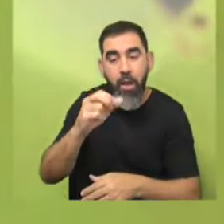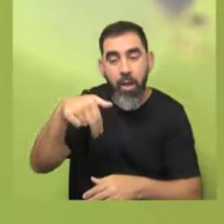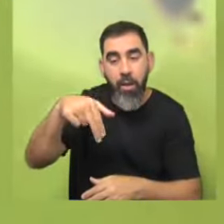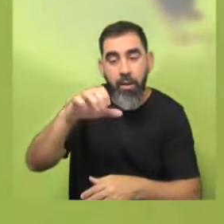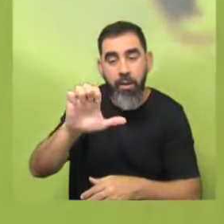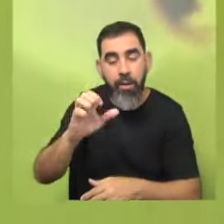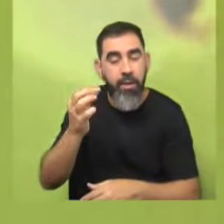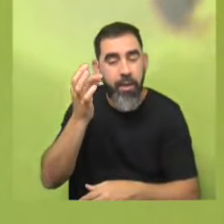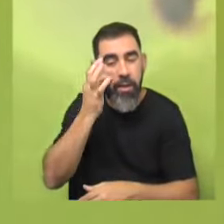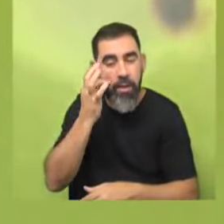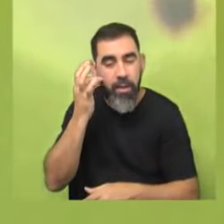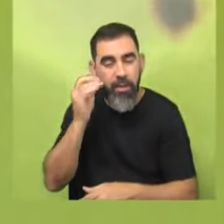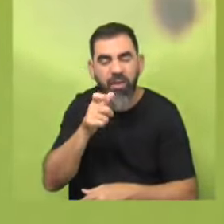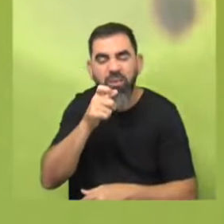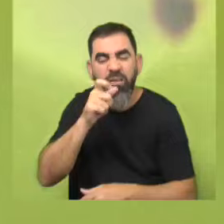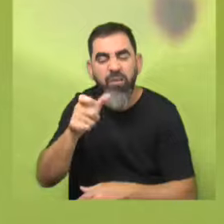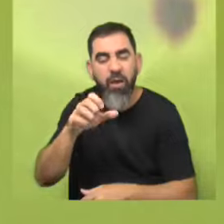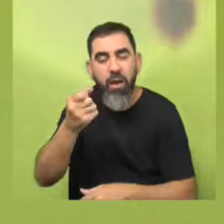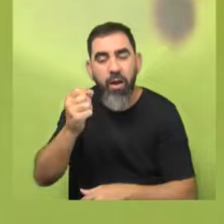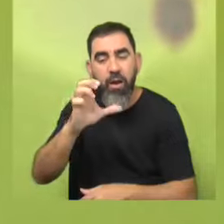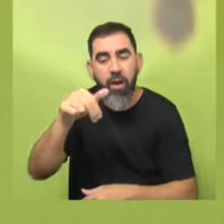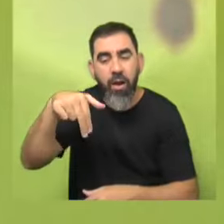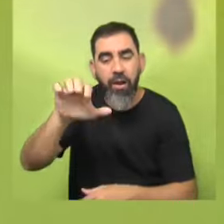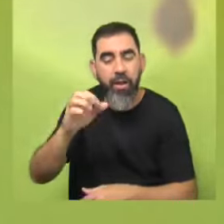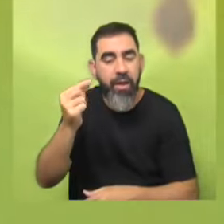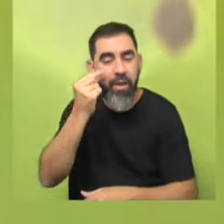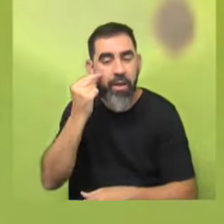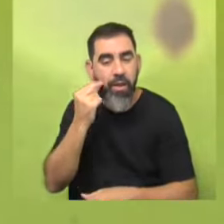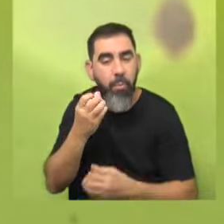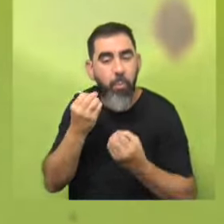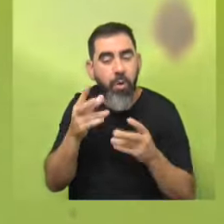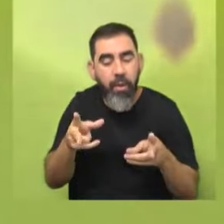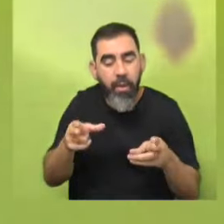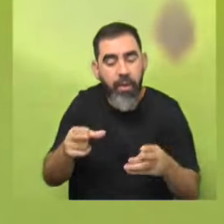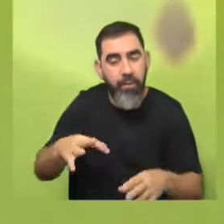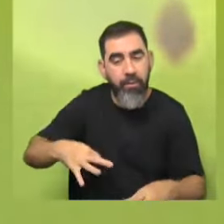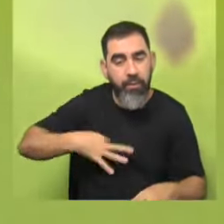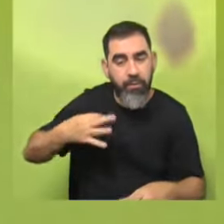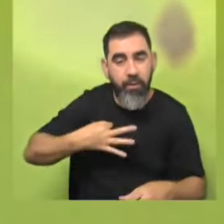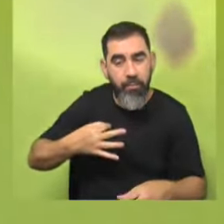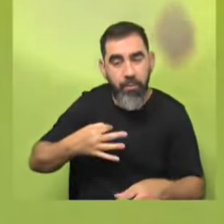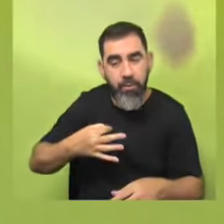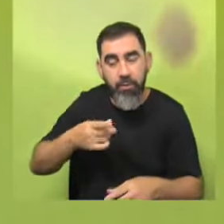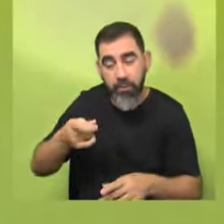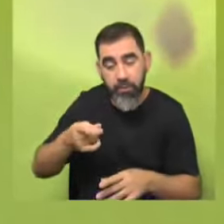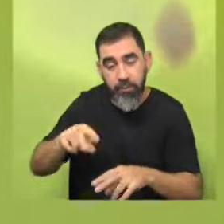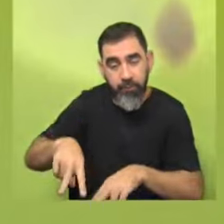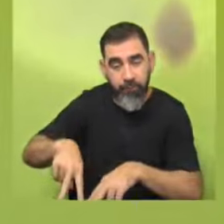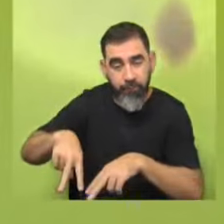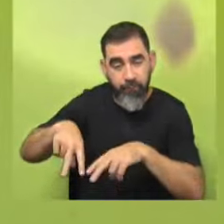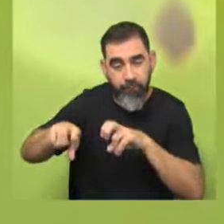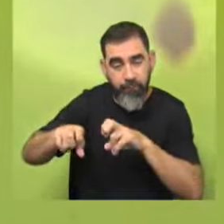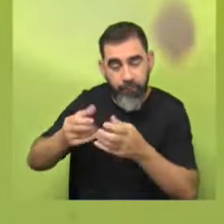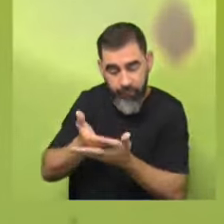¿Qué pasa? ¿Qué quiere decir tener acné? ¿Por qué está vinculado a una etapa de la vida? Bueno, Alexandra estuvo trabajando en esto y